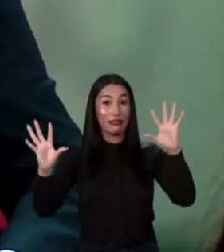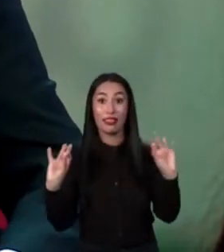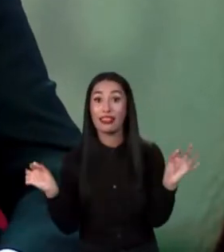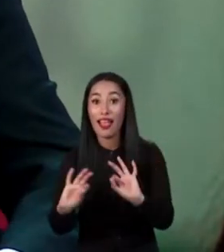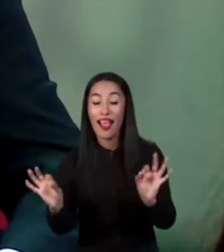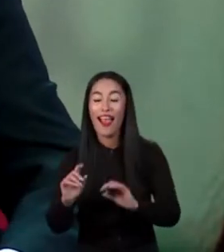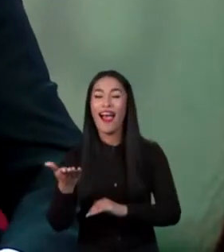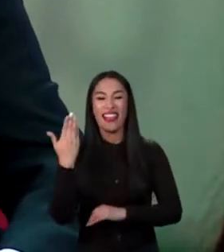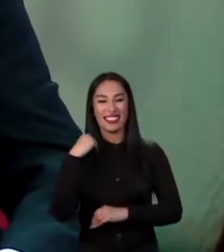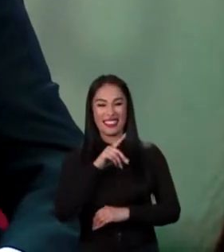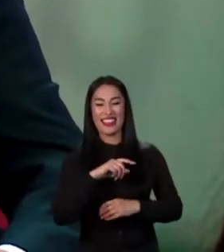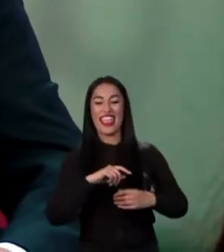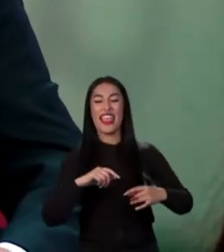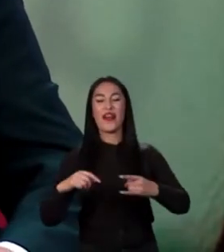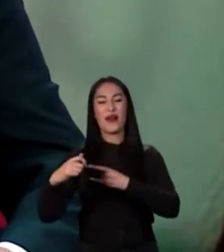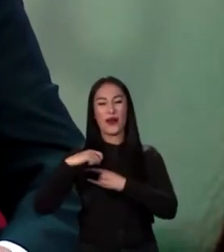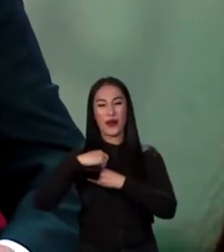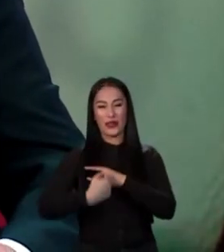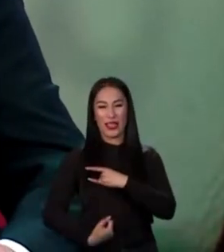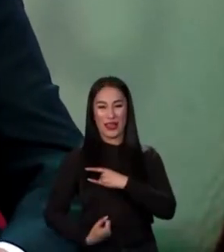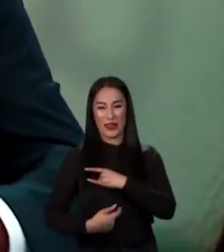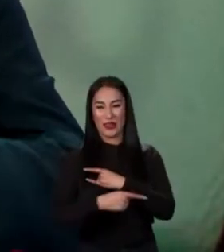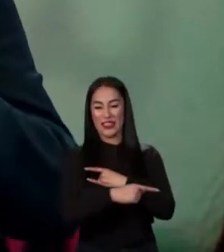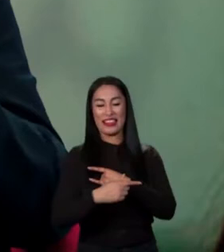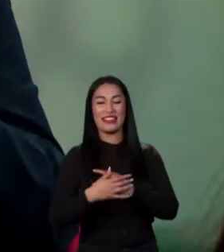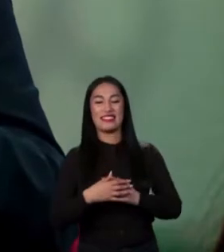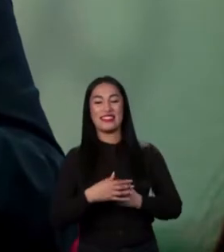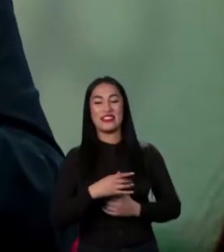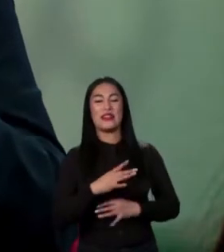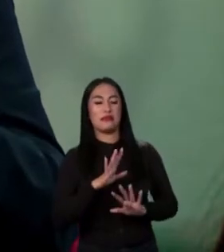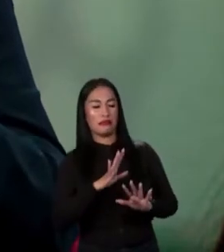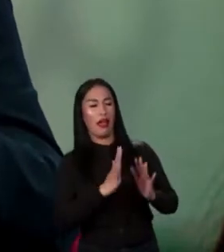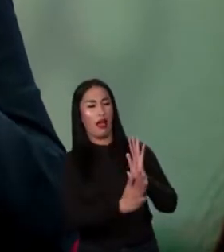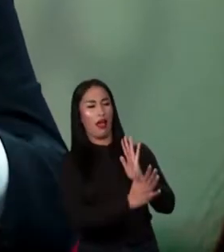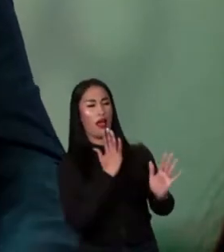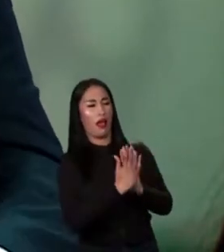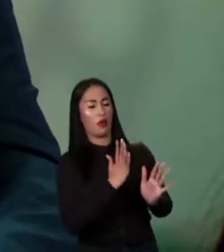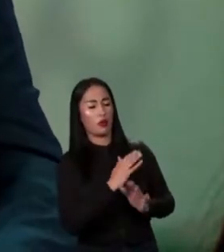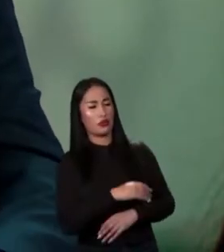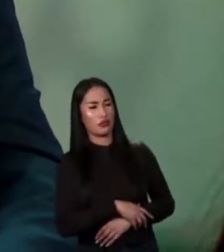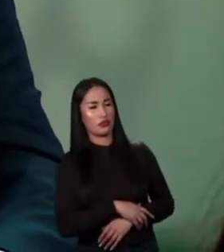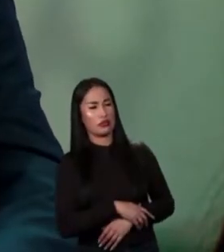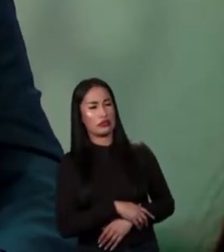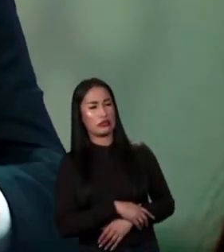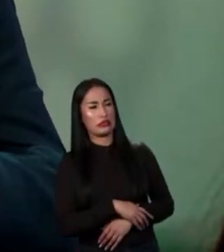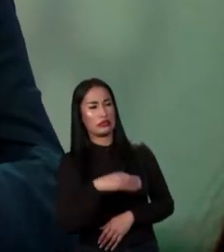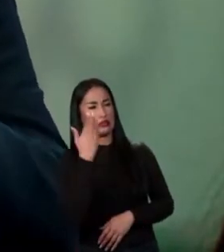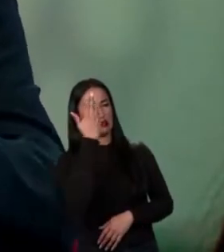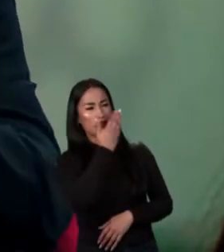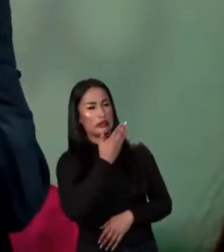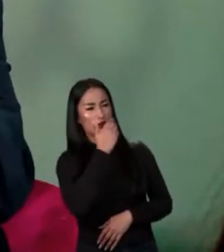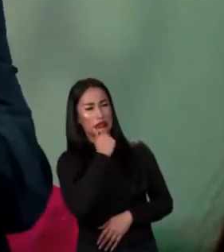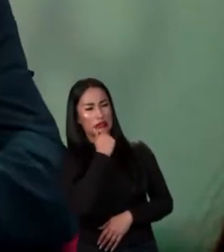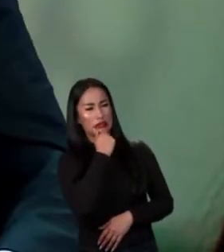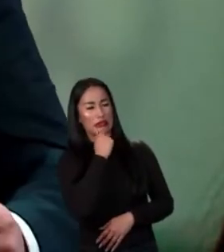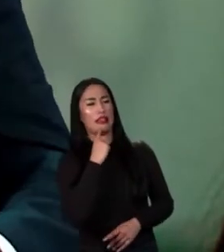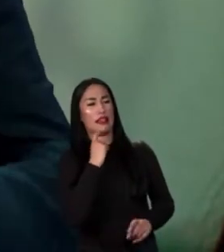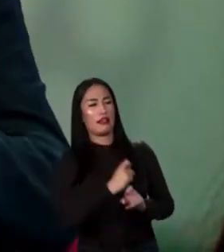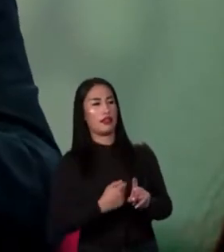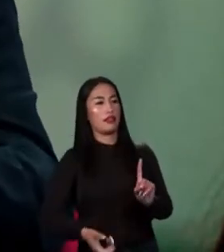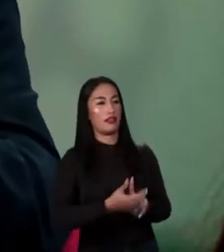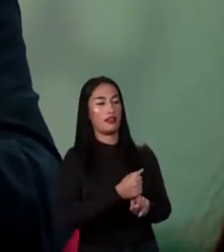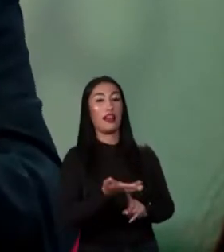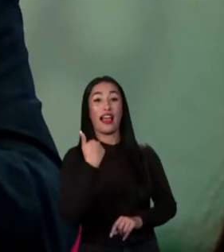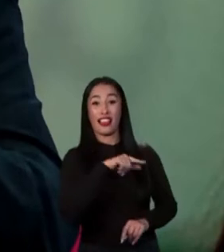ahorita lo el rosario yo decía algo que yo decía va a ser difícil nunca lo va a lograr yo logré con el doctor de